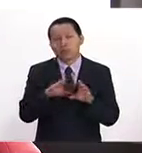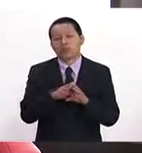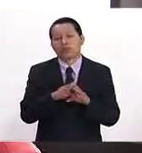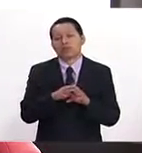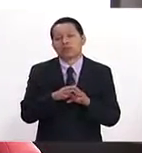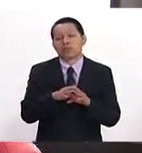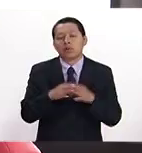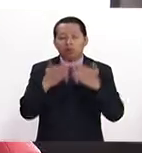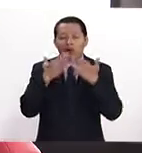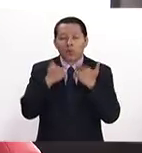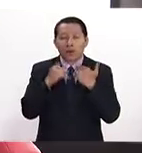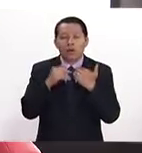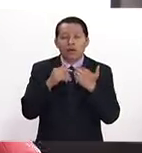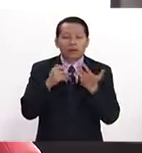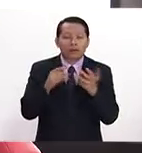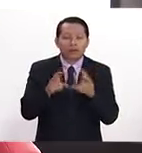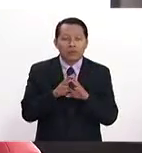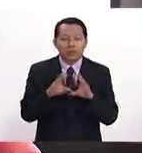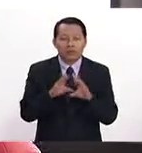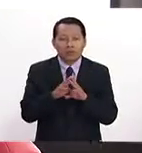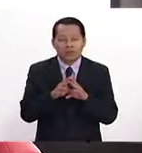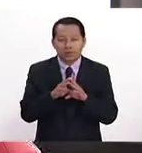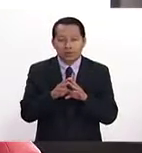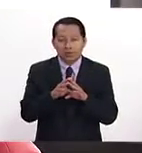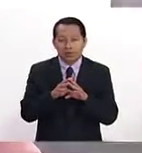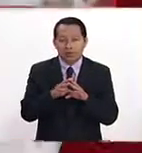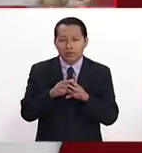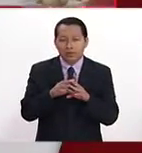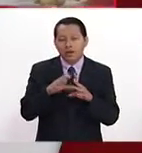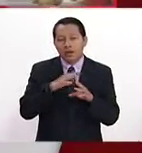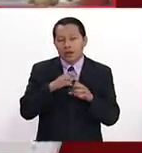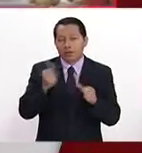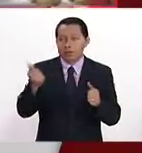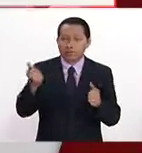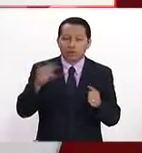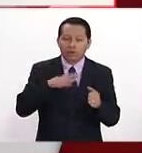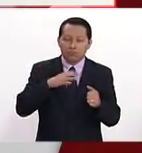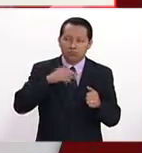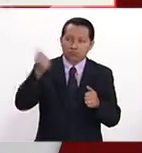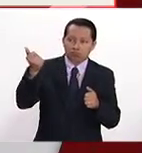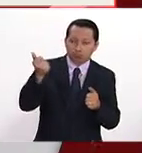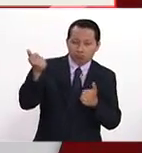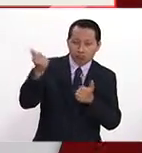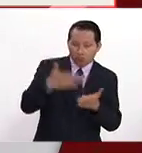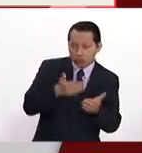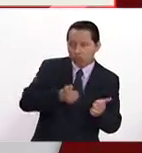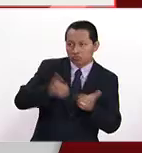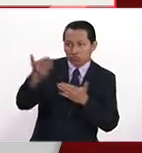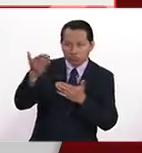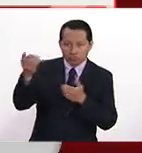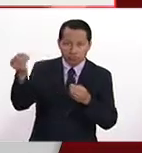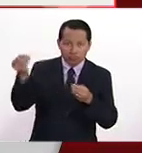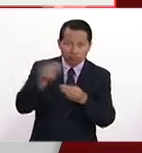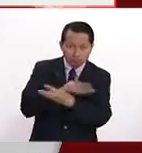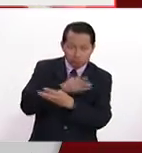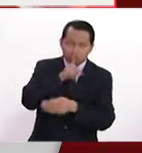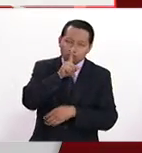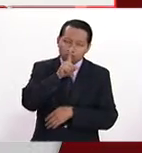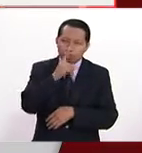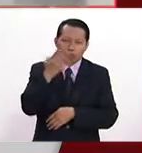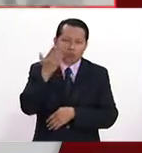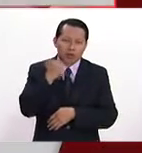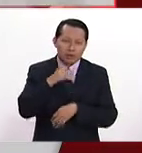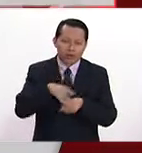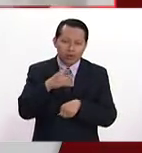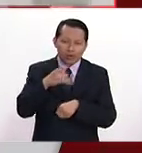no existe realmente un intercambio importante por las mismas características del régimen